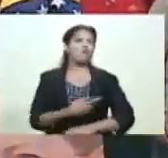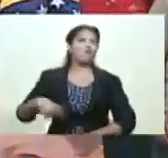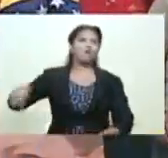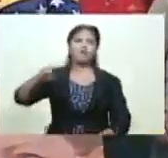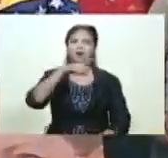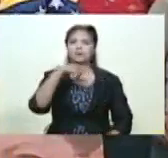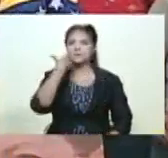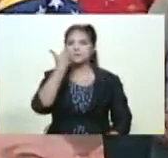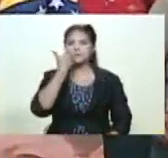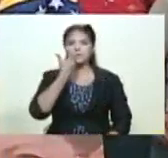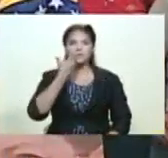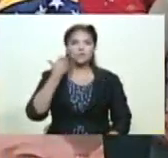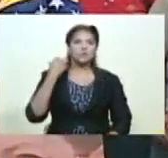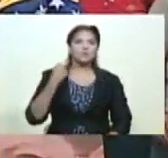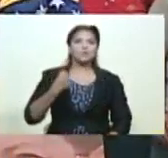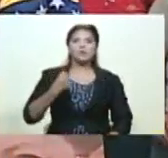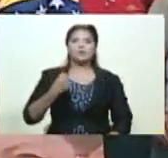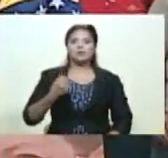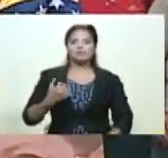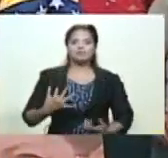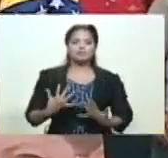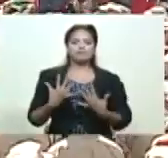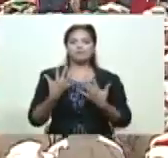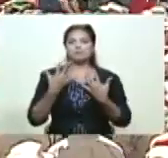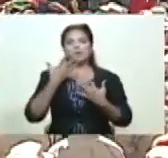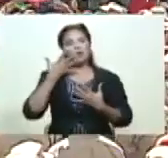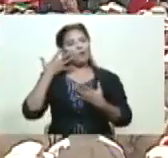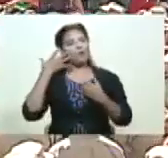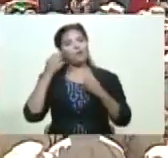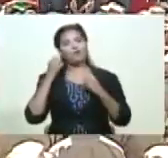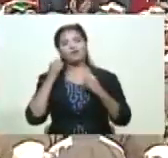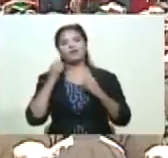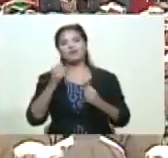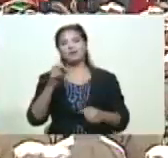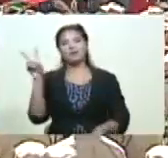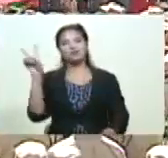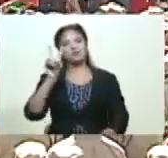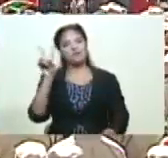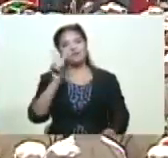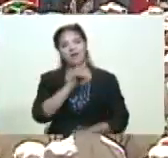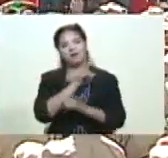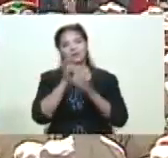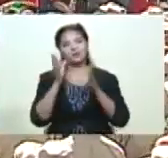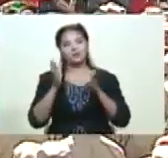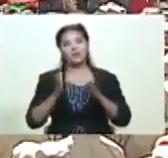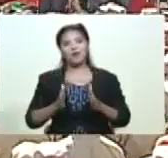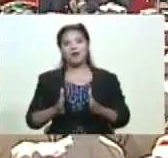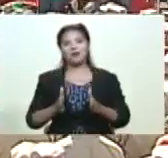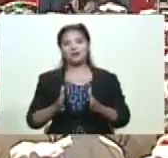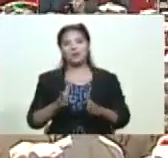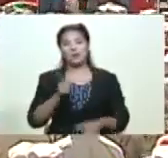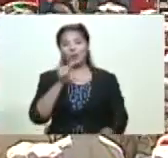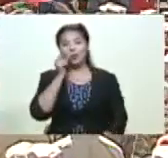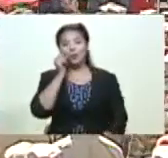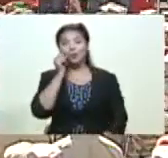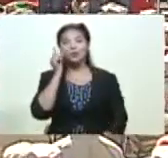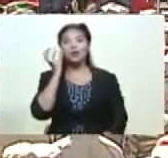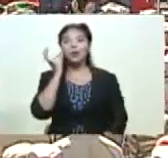mestiza que nos hace ser orgullosamente venezolanos,